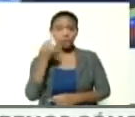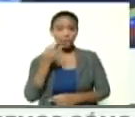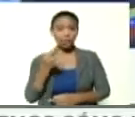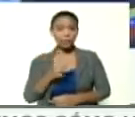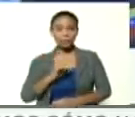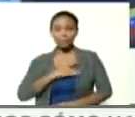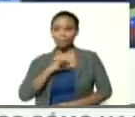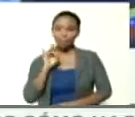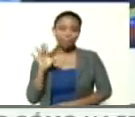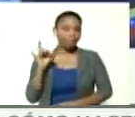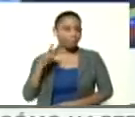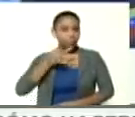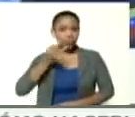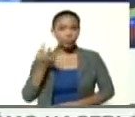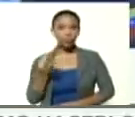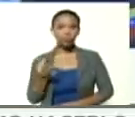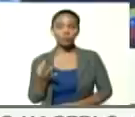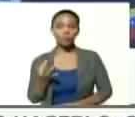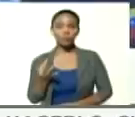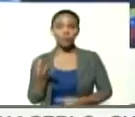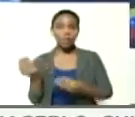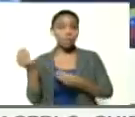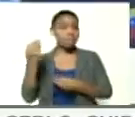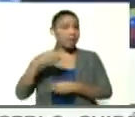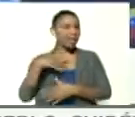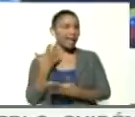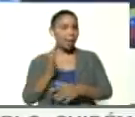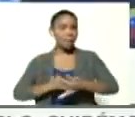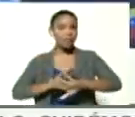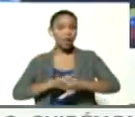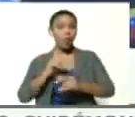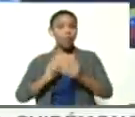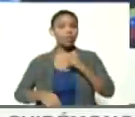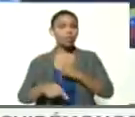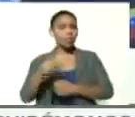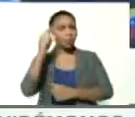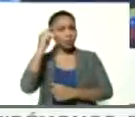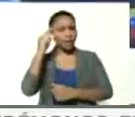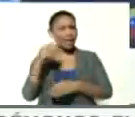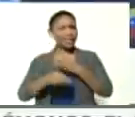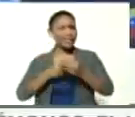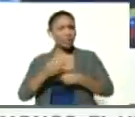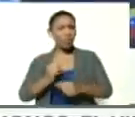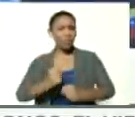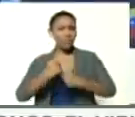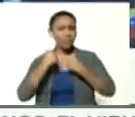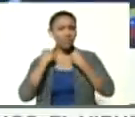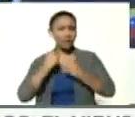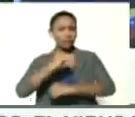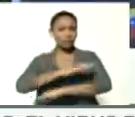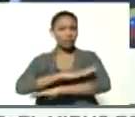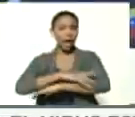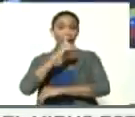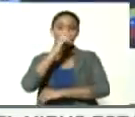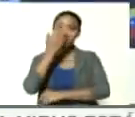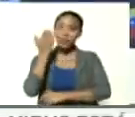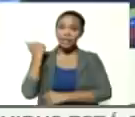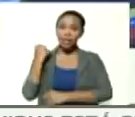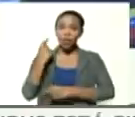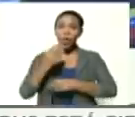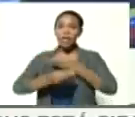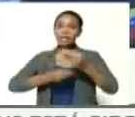realidad. Y además lo que ha ocurrido en los últimos días, que ha sido una fuerte acción, ya el año pasado hubo dos